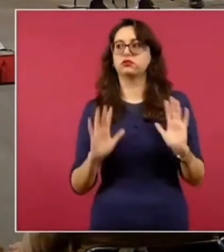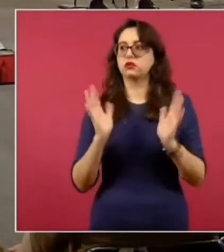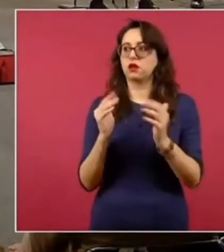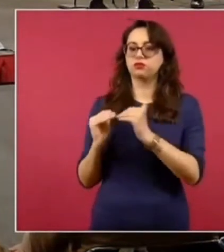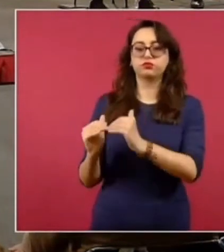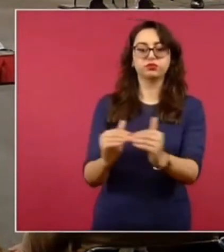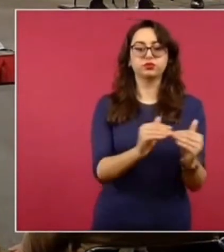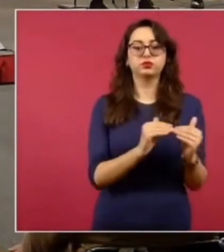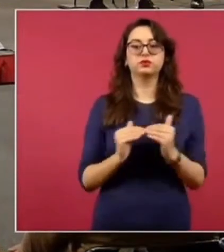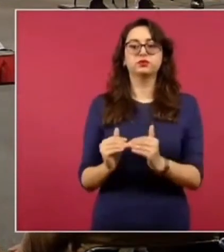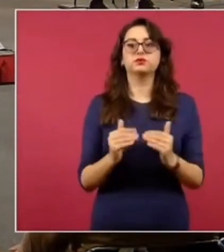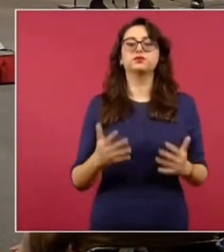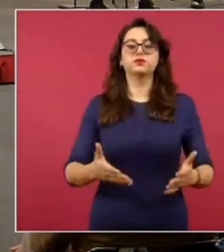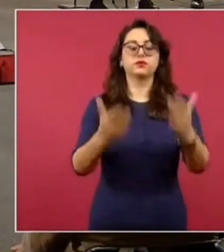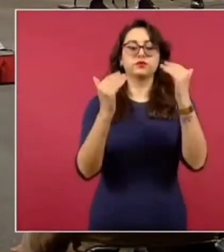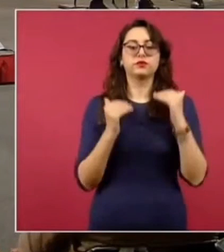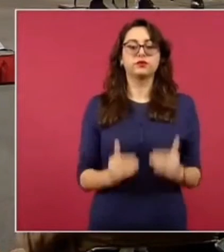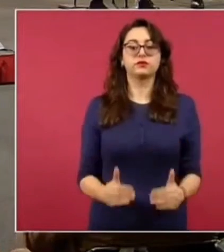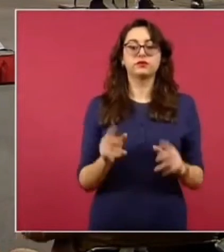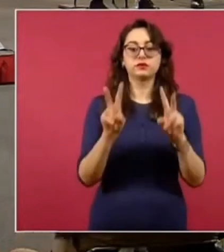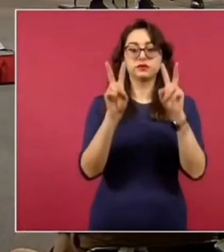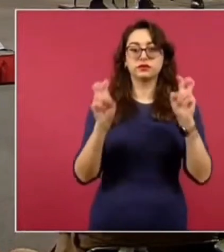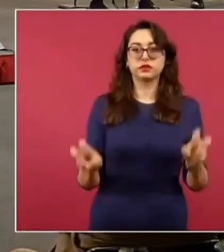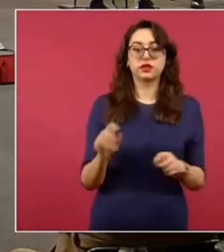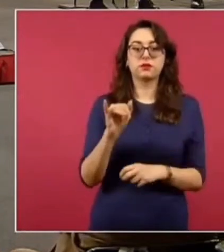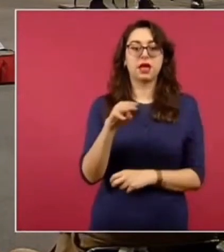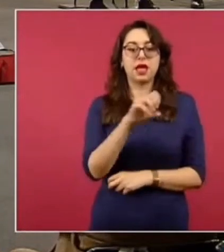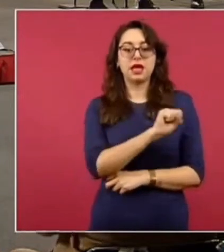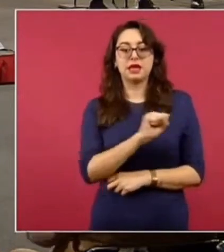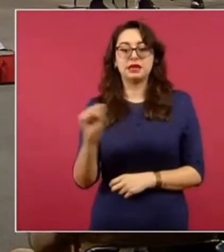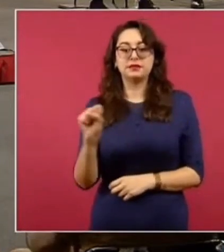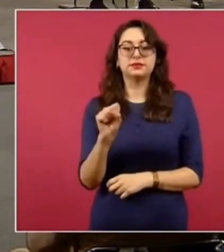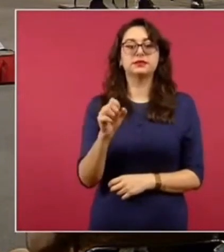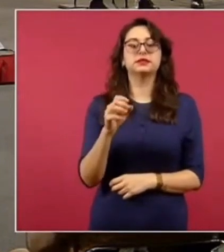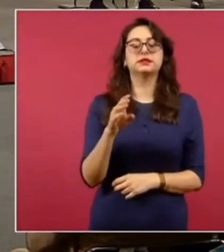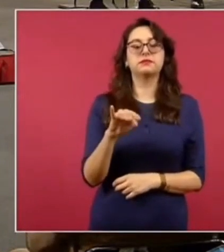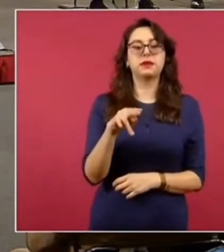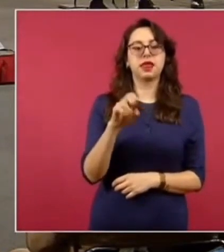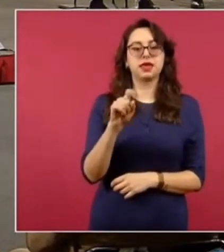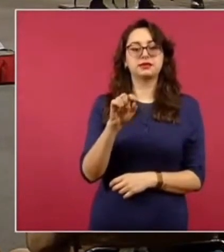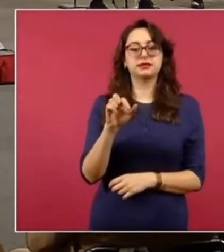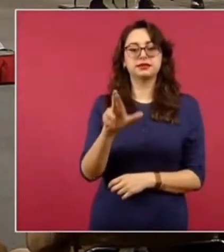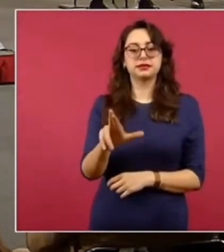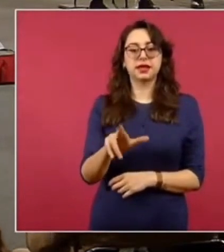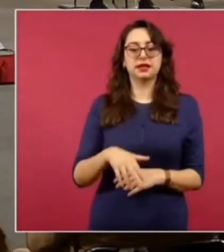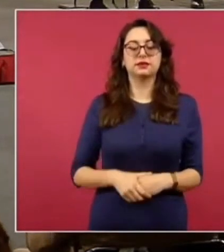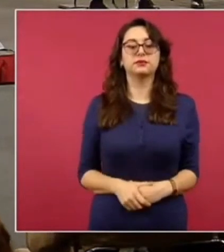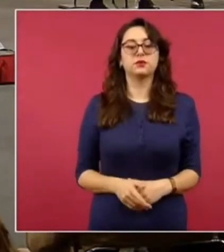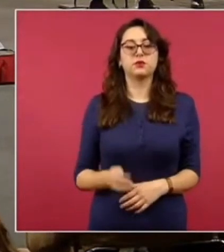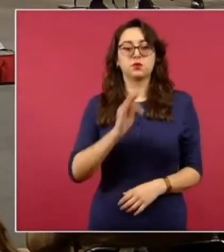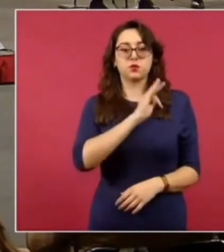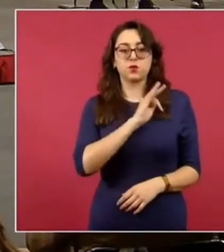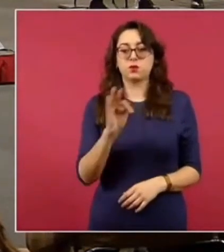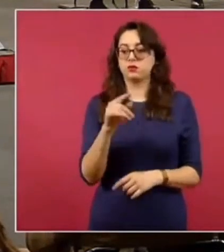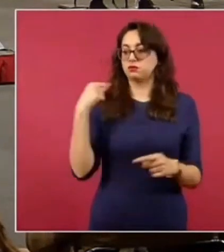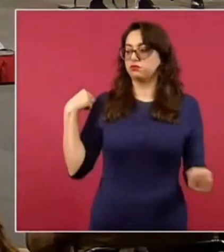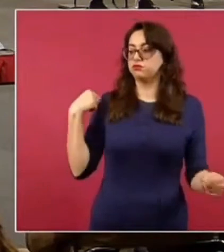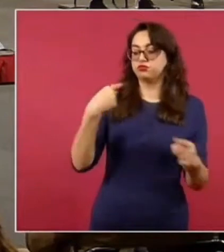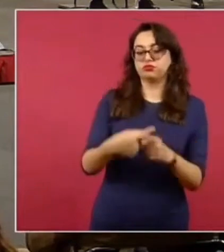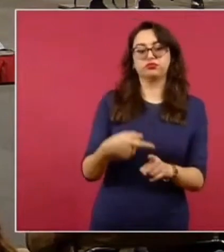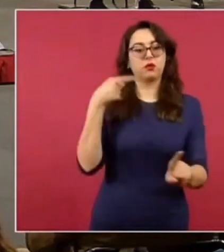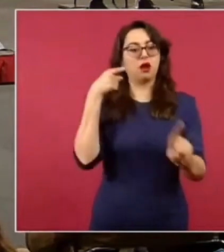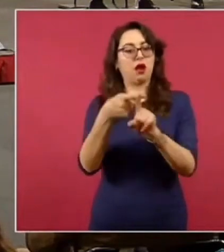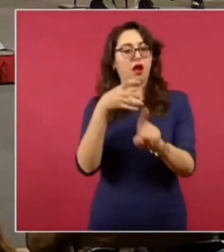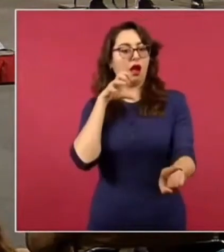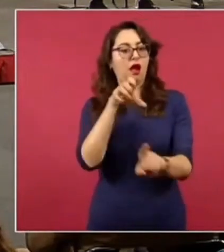la siguiente, en el IMSS Bienestar, aquí se pueden ver algunos de las primeras logros, de los primeros resultados. Primero,